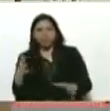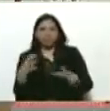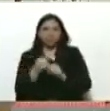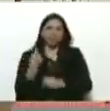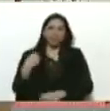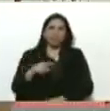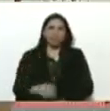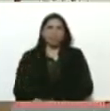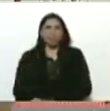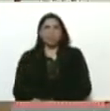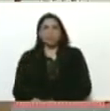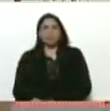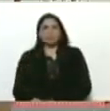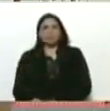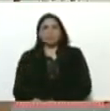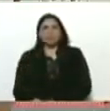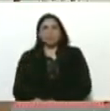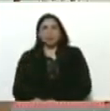tener.